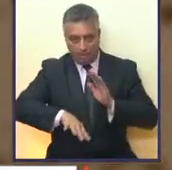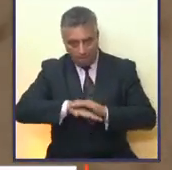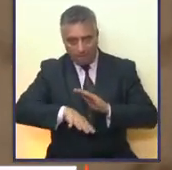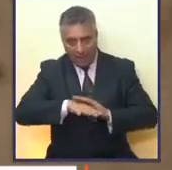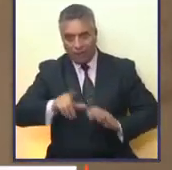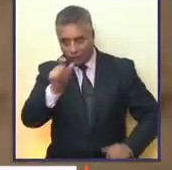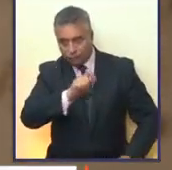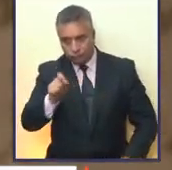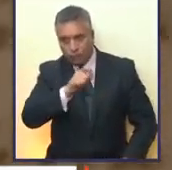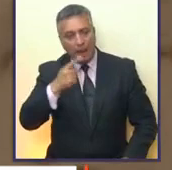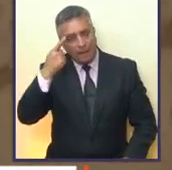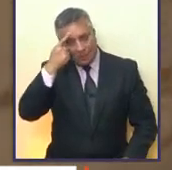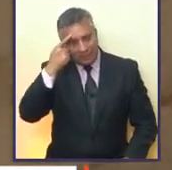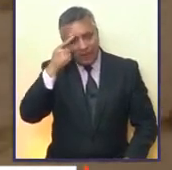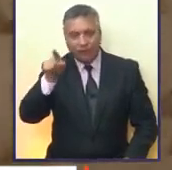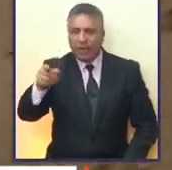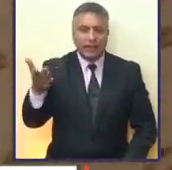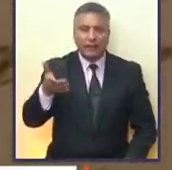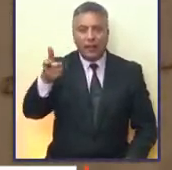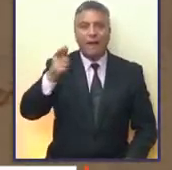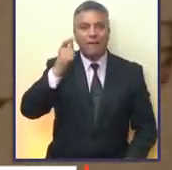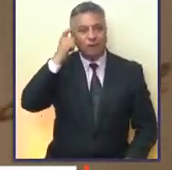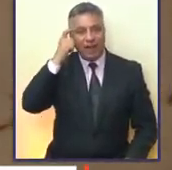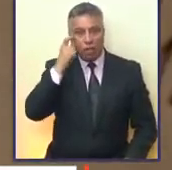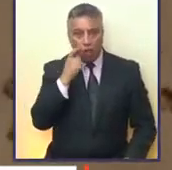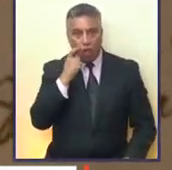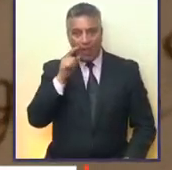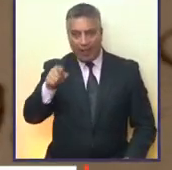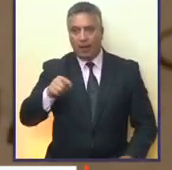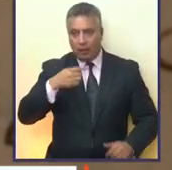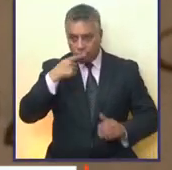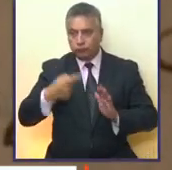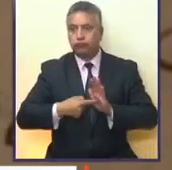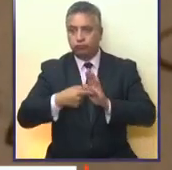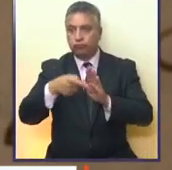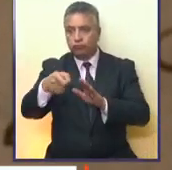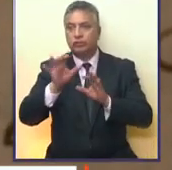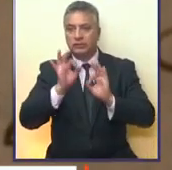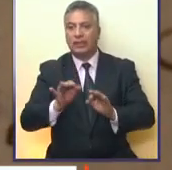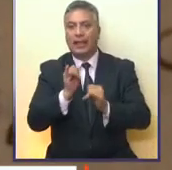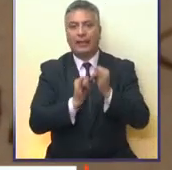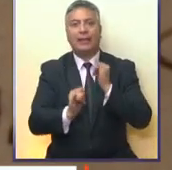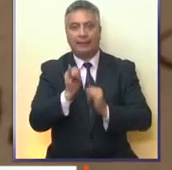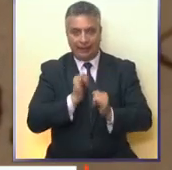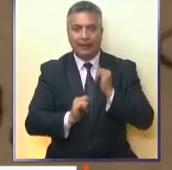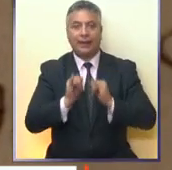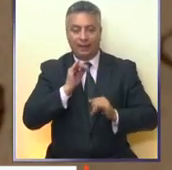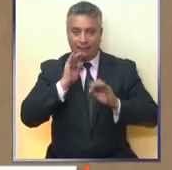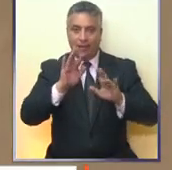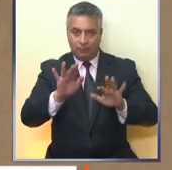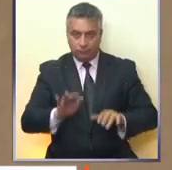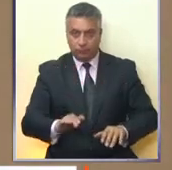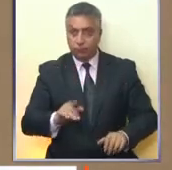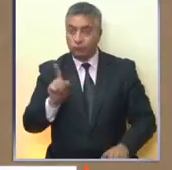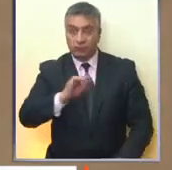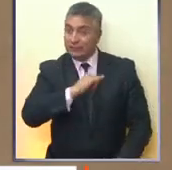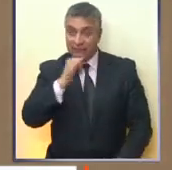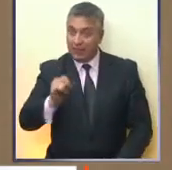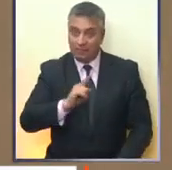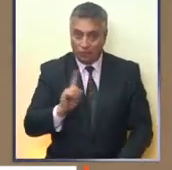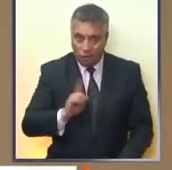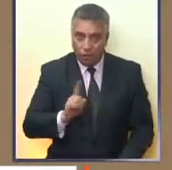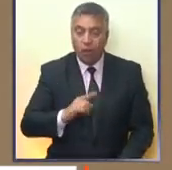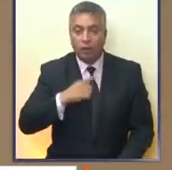lo que pensaba sobre Bernardo O'Higgins. Este diario está digitalizado en internet. Aunque no siempre fue así, al menos